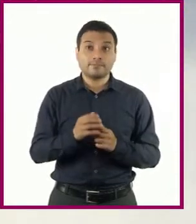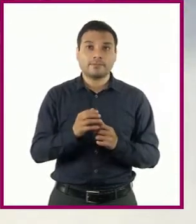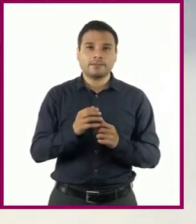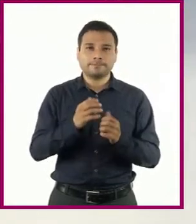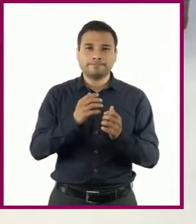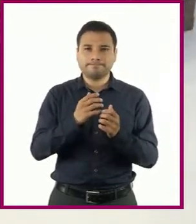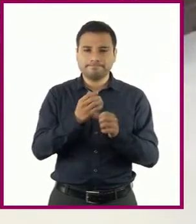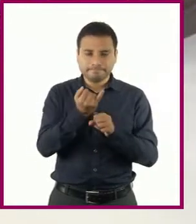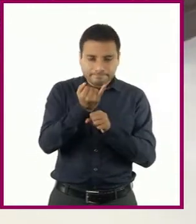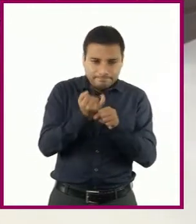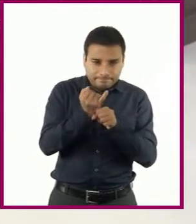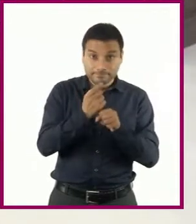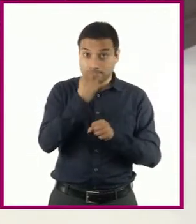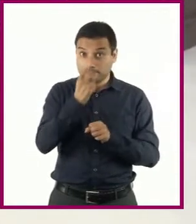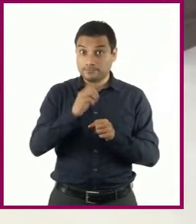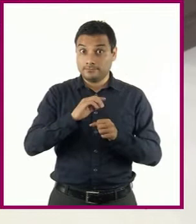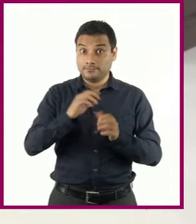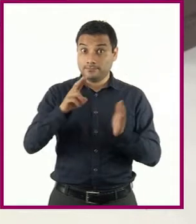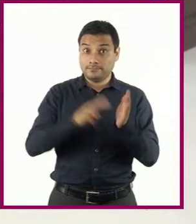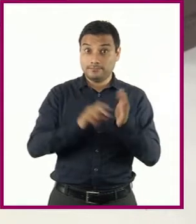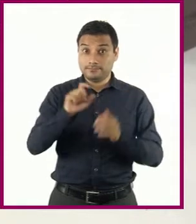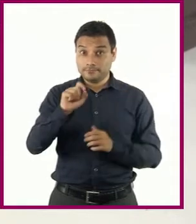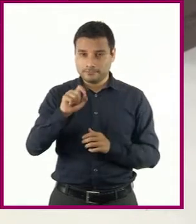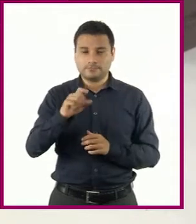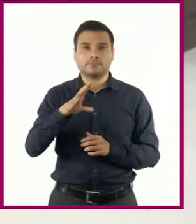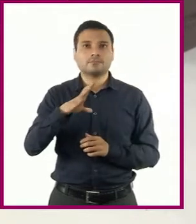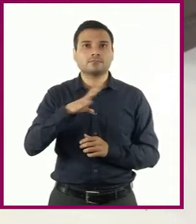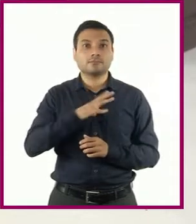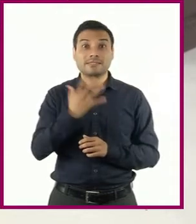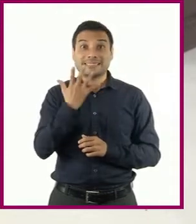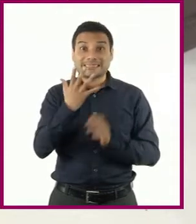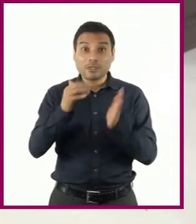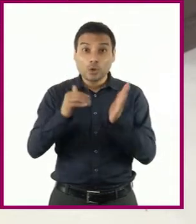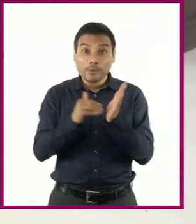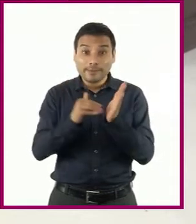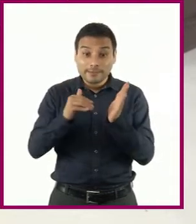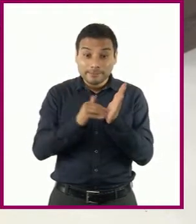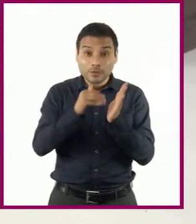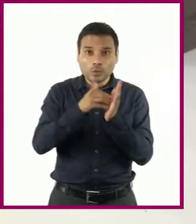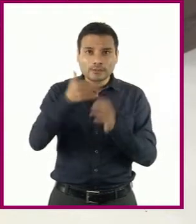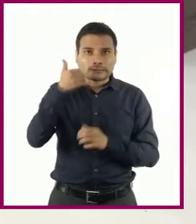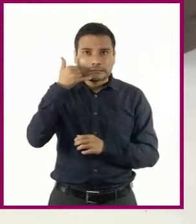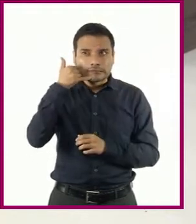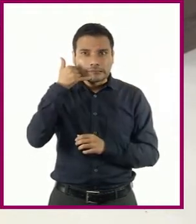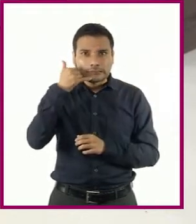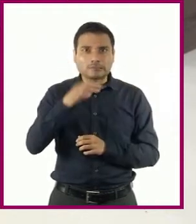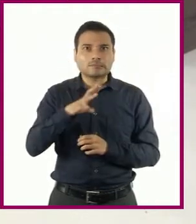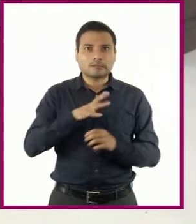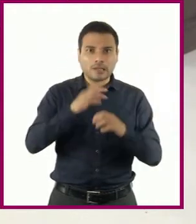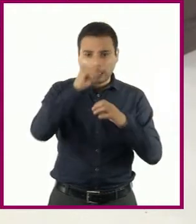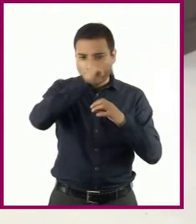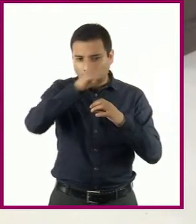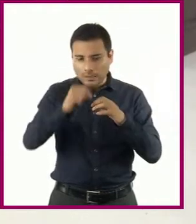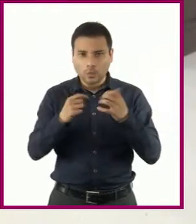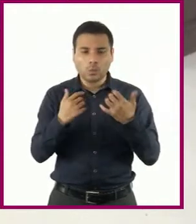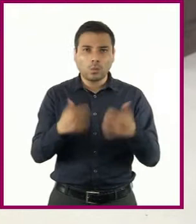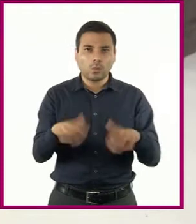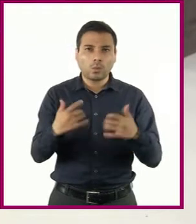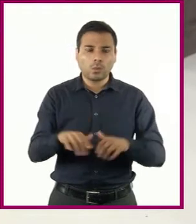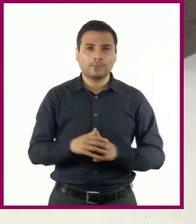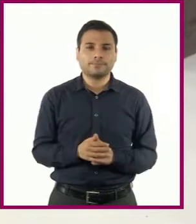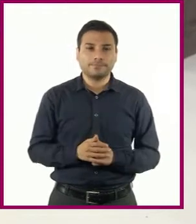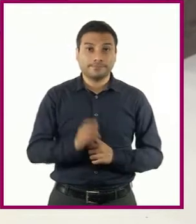señalan que para el 2020 había más de 5 mil millones de teléfonos móviles en todo el mundo, lo que significa